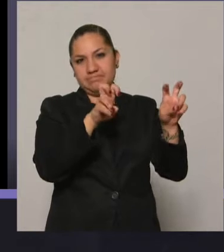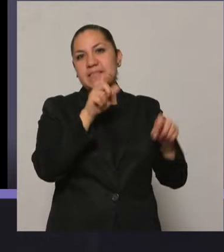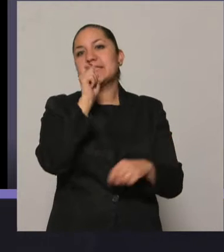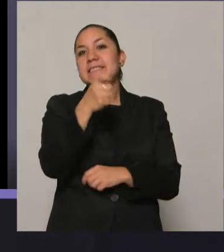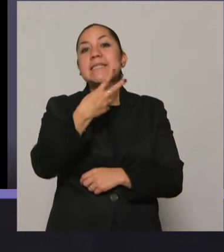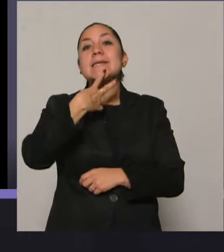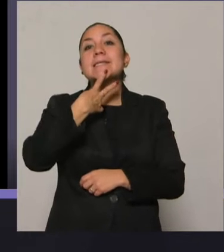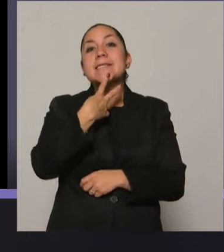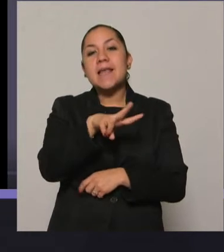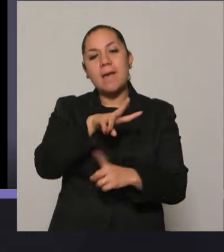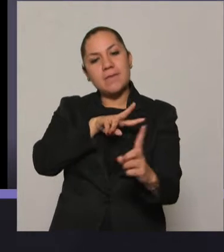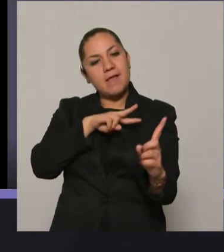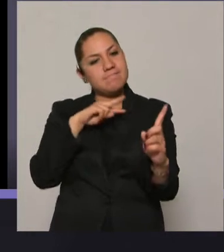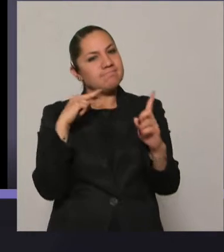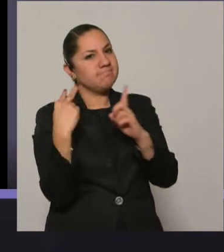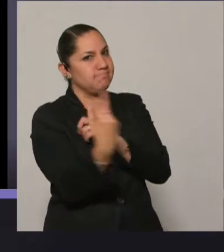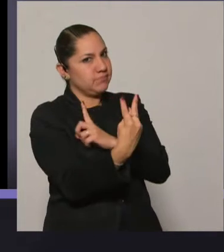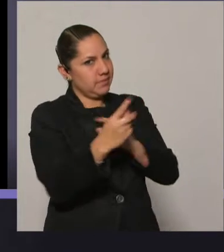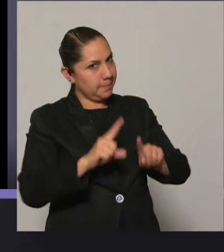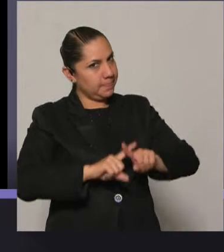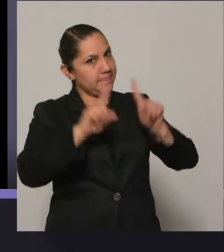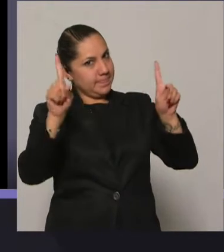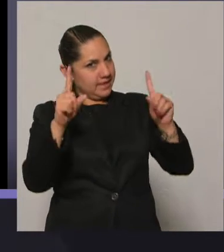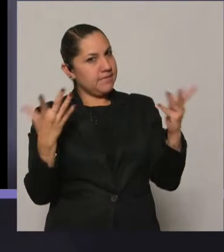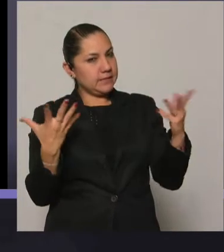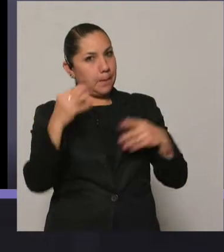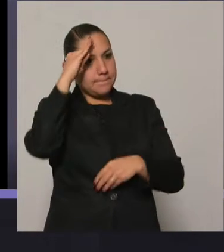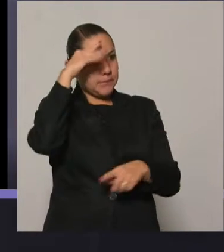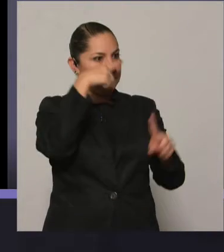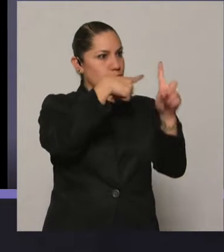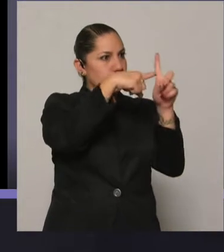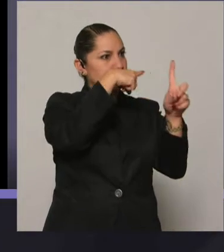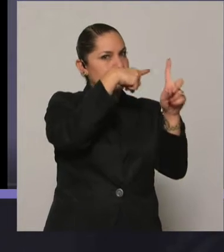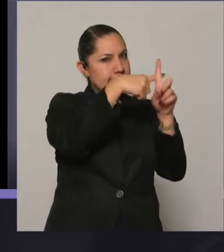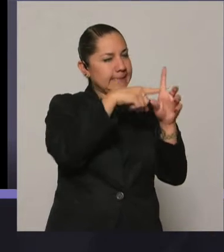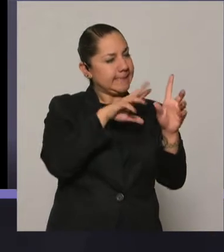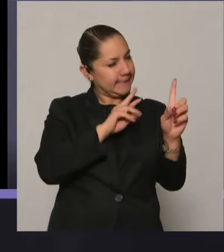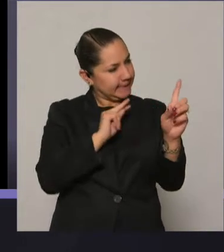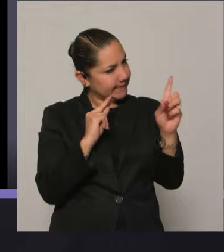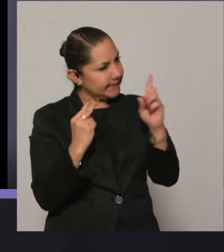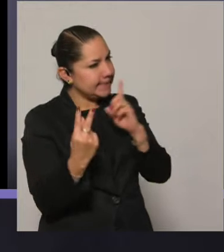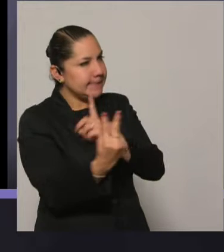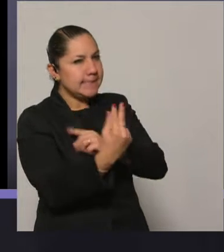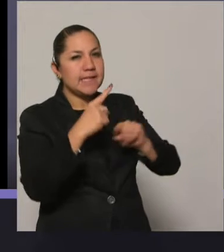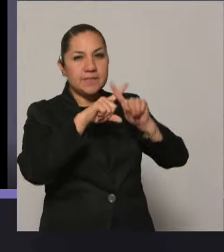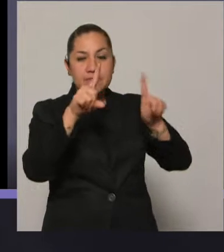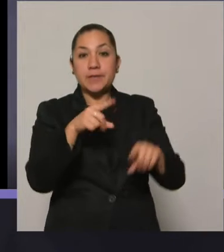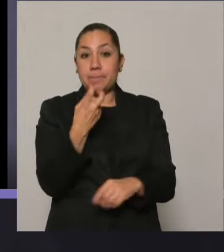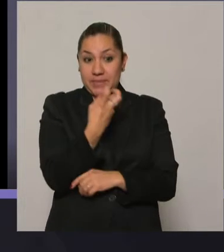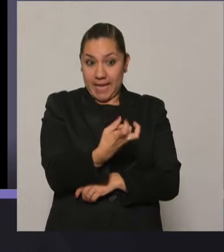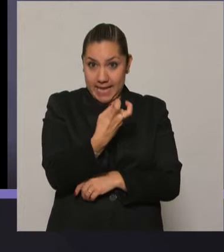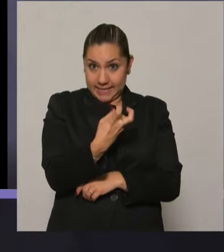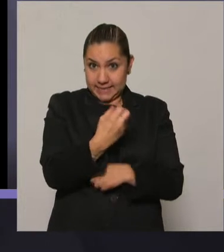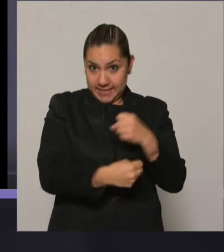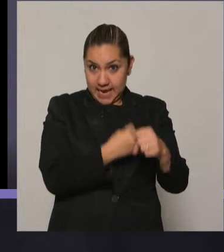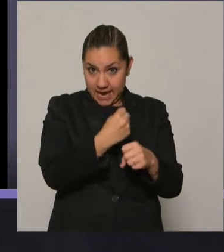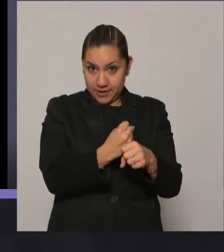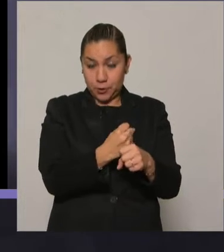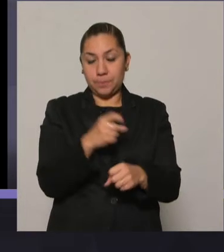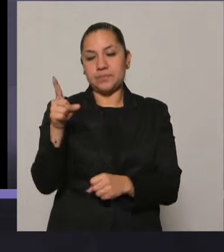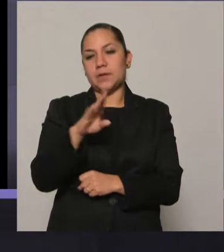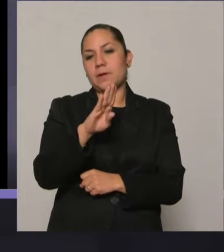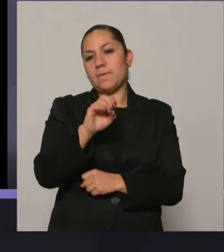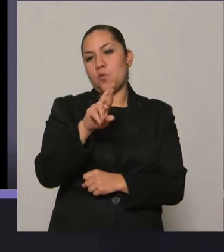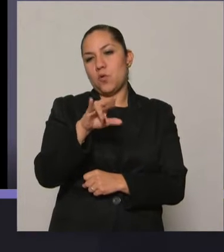el lado oscuro de la Navidad. Este año van 6 propuestas, todas dirigidas por el maestro Boris